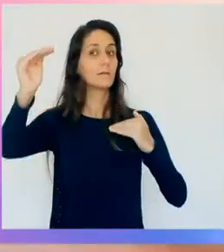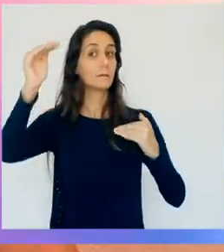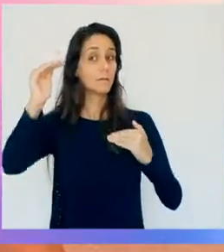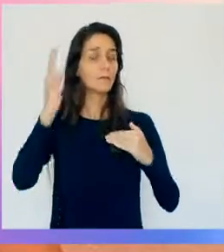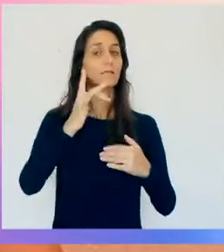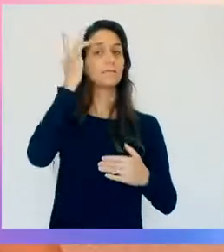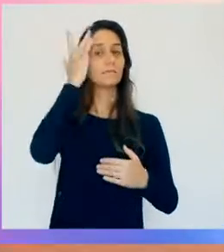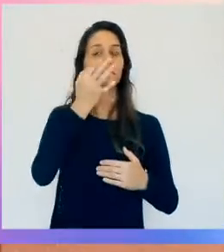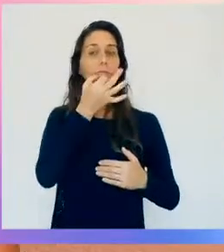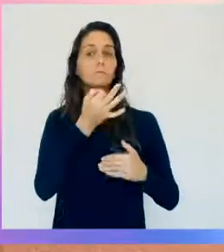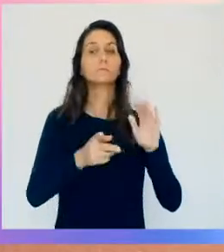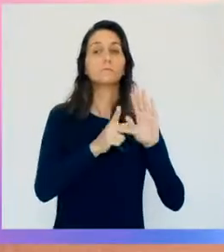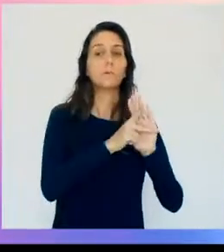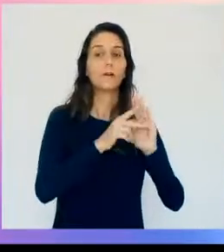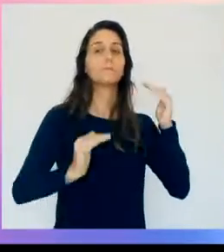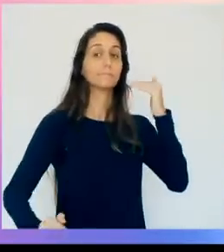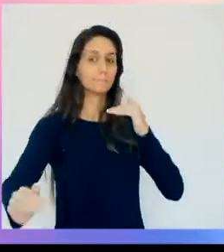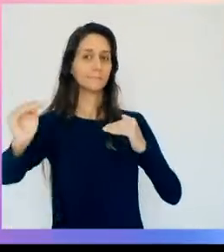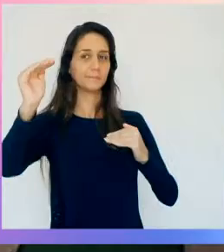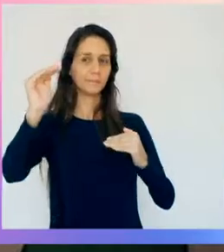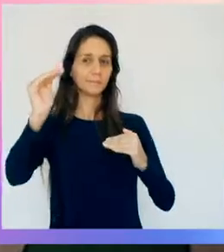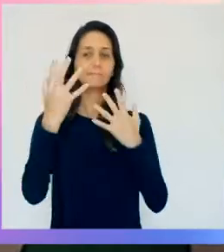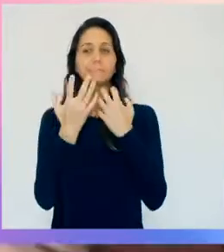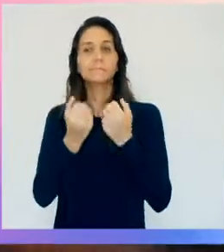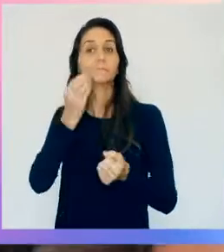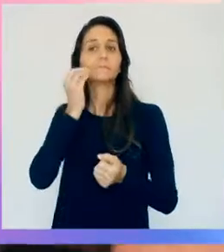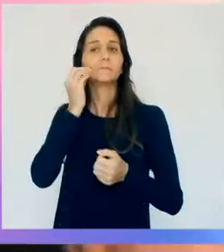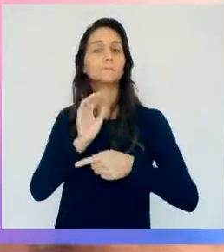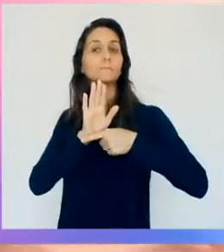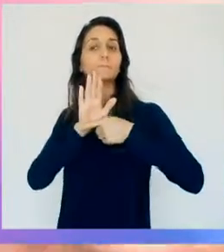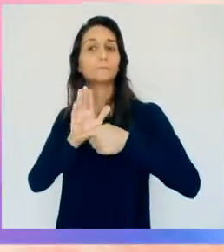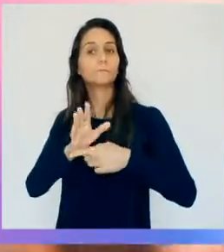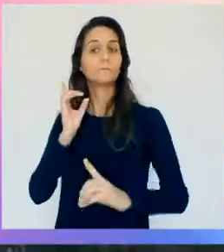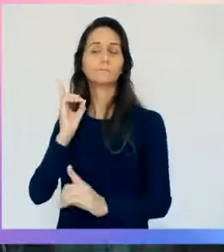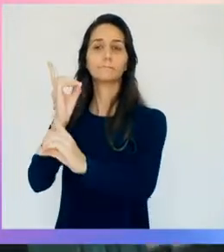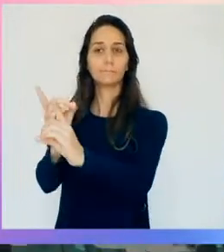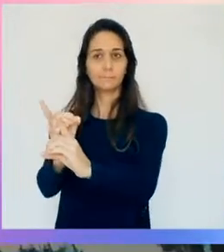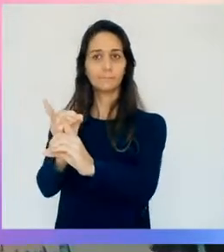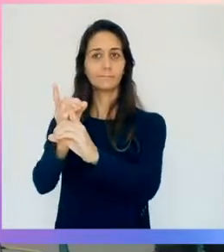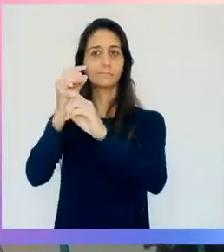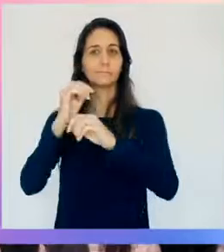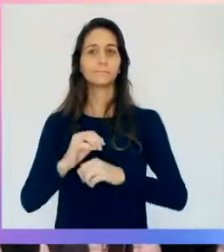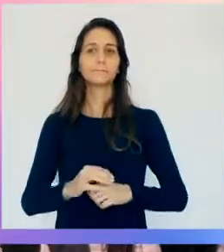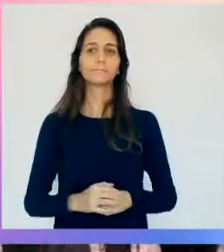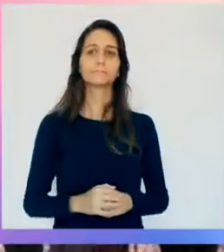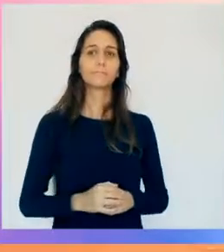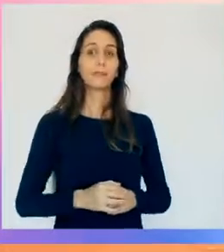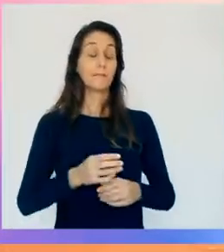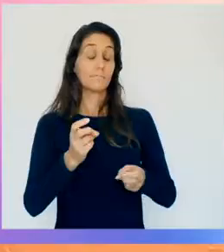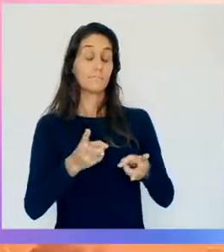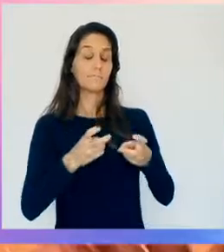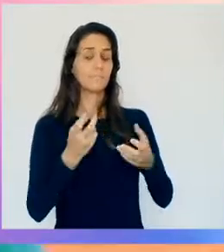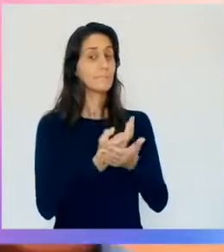cosa en este mundo. Algo que ultrapassa o que pensas de ti mesmo. Deixe que as provas da vida te impulsionem a encontrar o verdadeiro.